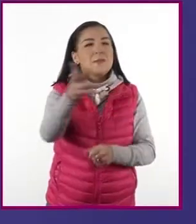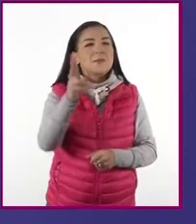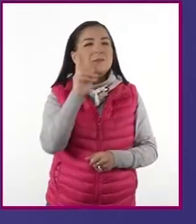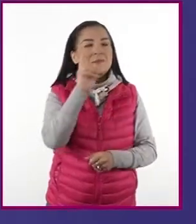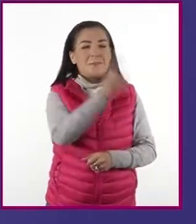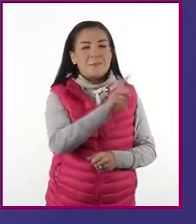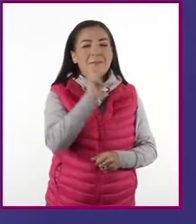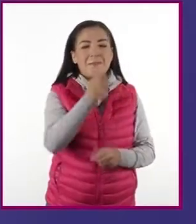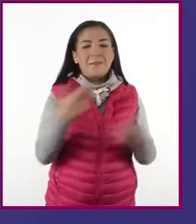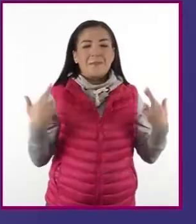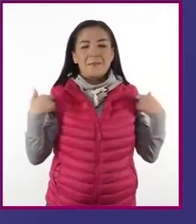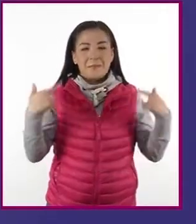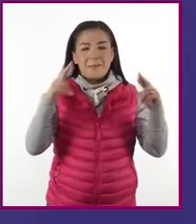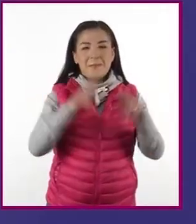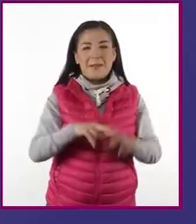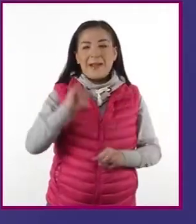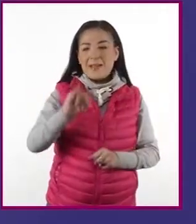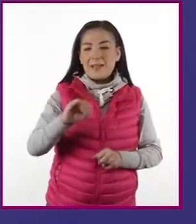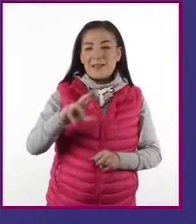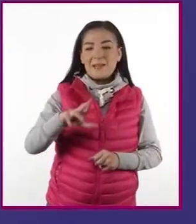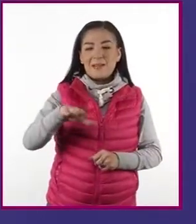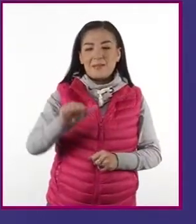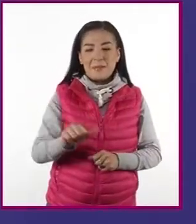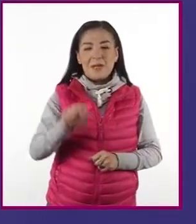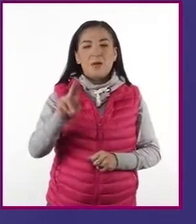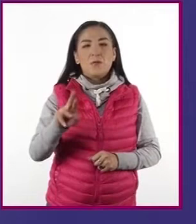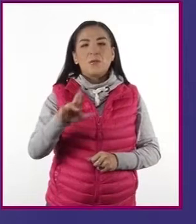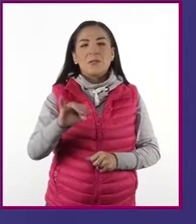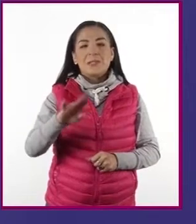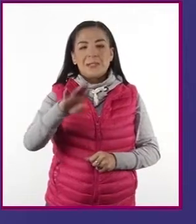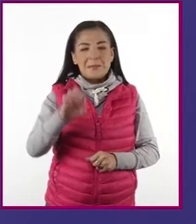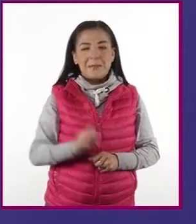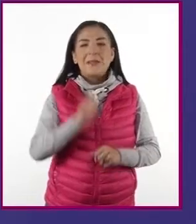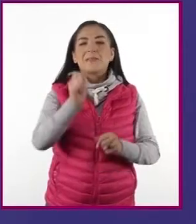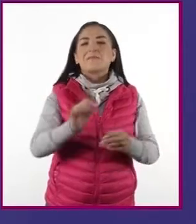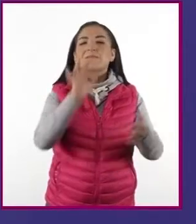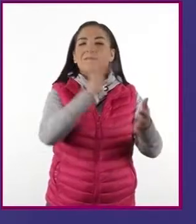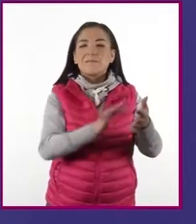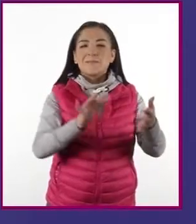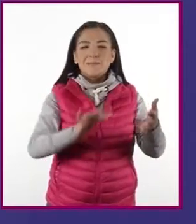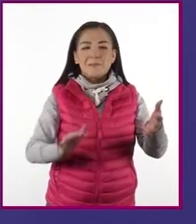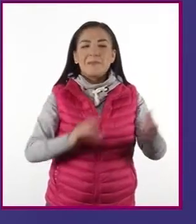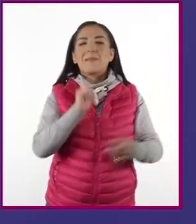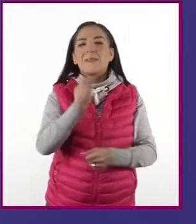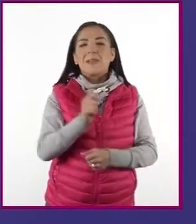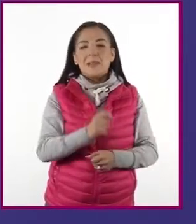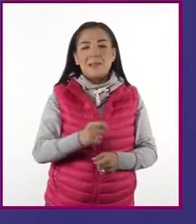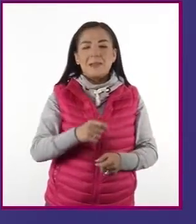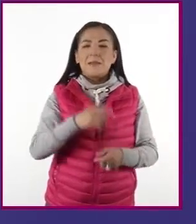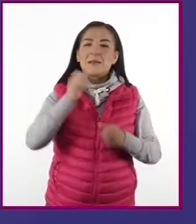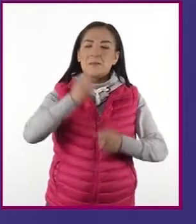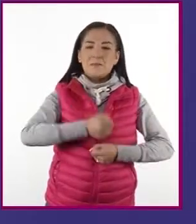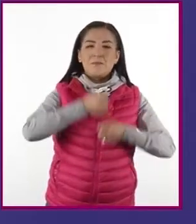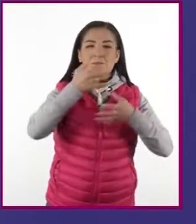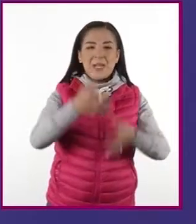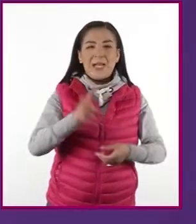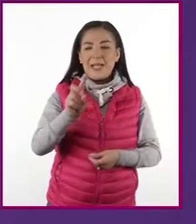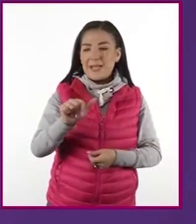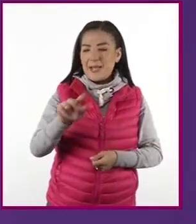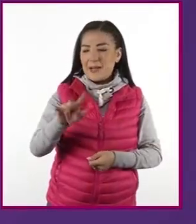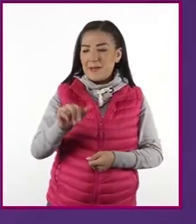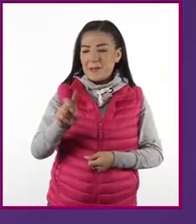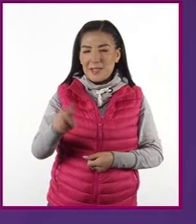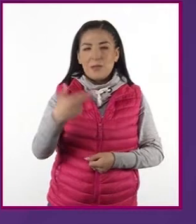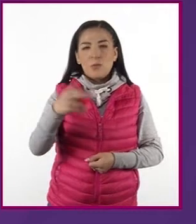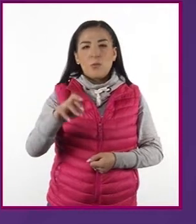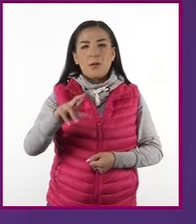Irma Uribe la lectura de un prólogo que escribió el poeta David Huerta para la antología